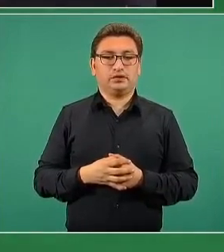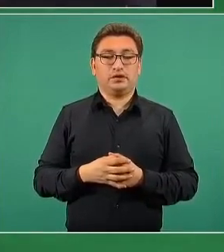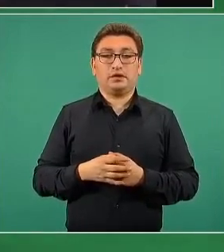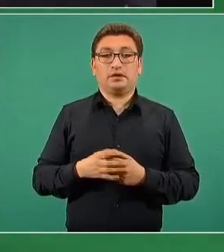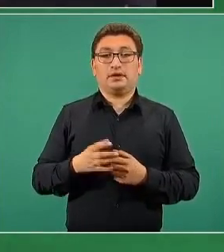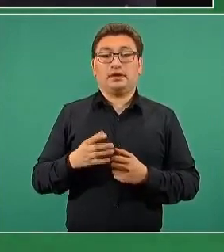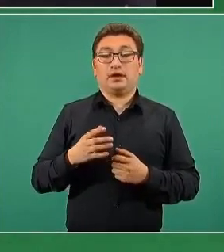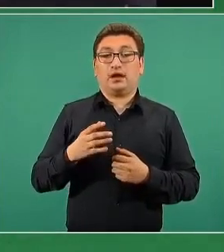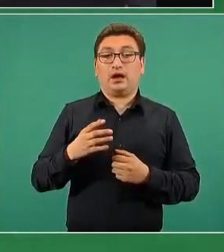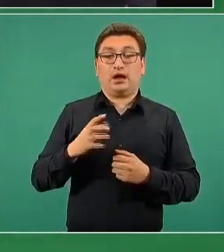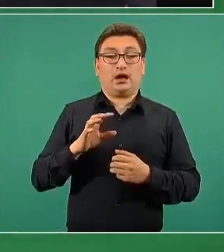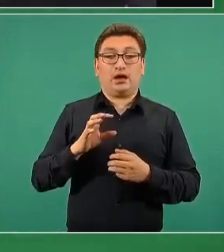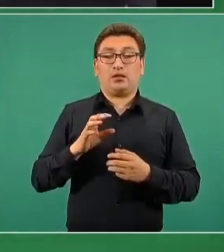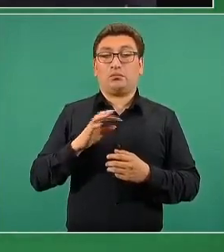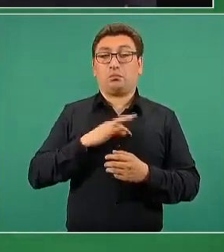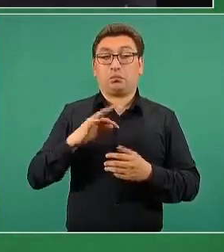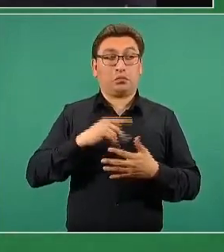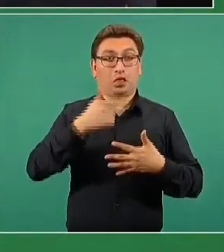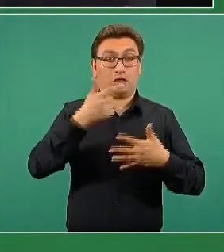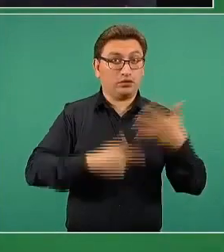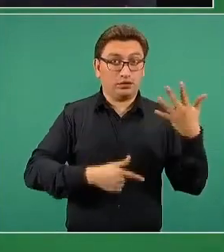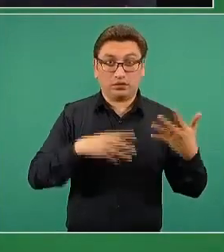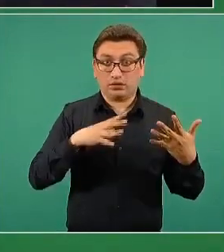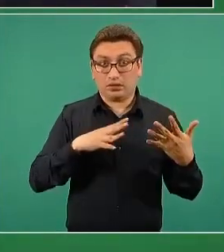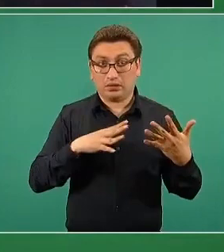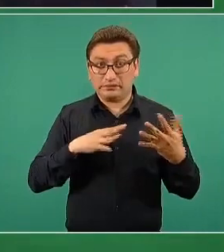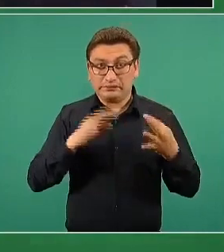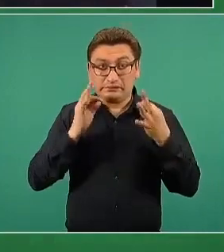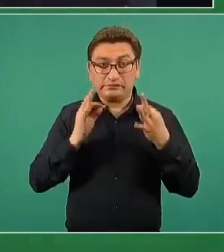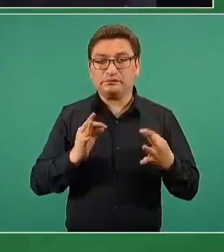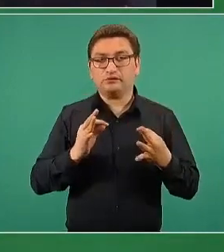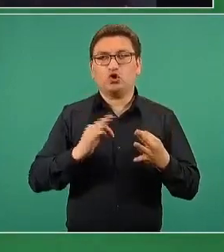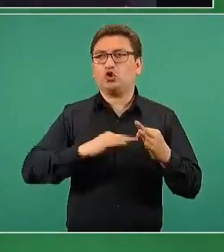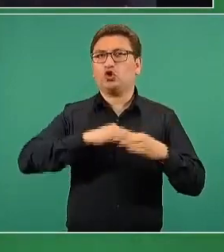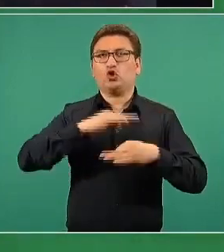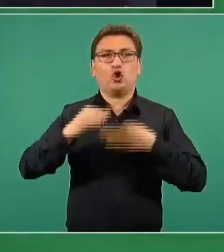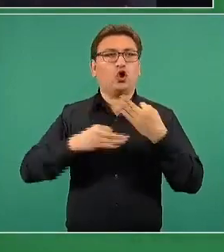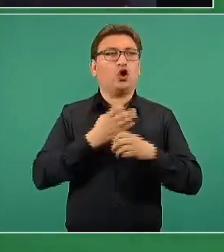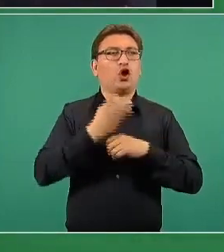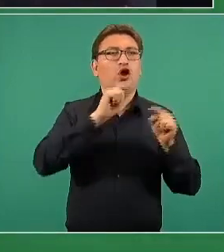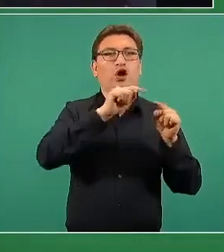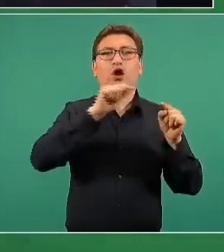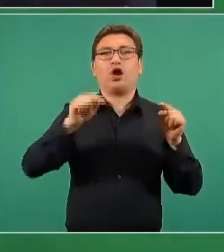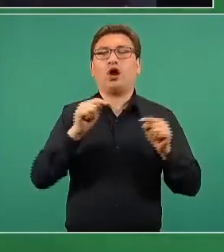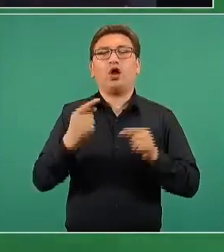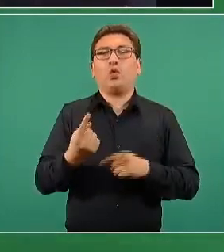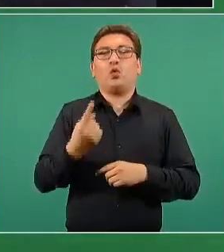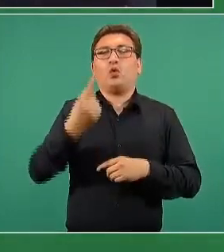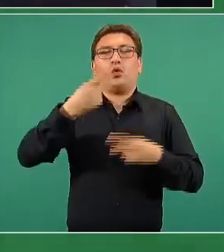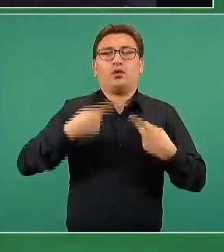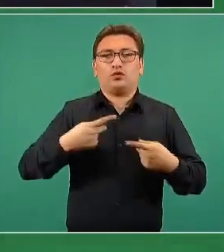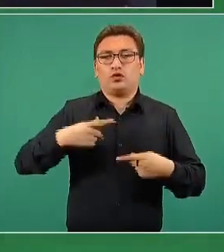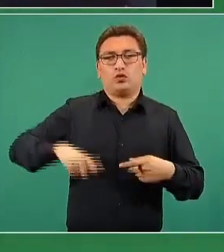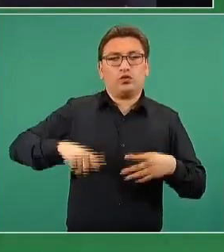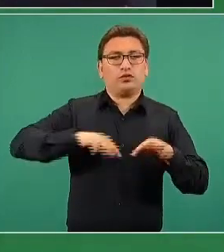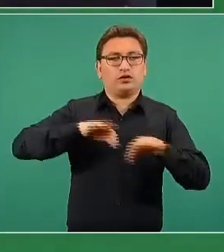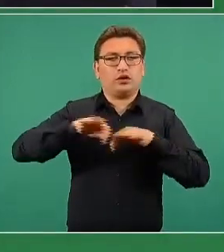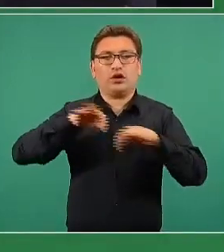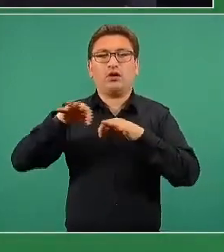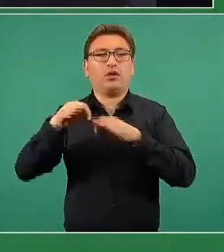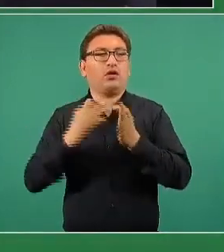poco factible de obtener específicamente un listado de todos los estados en donde algún funcionario público